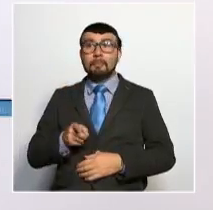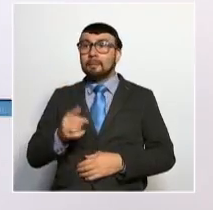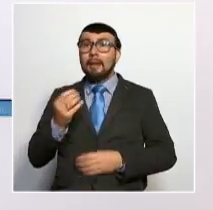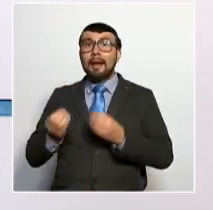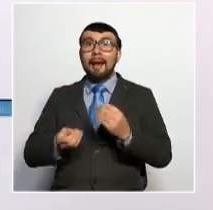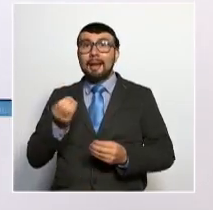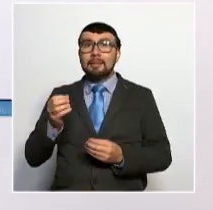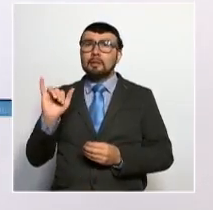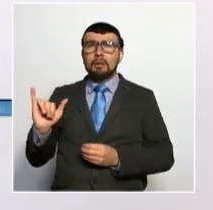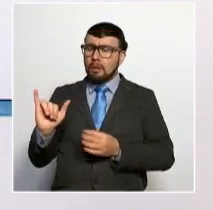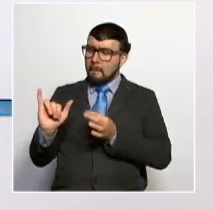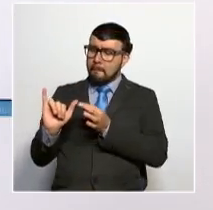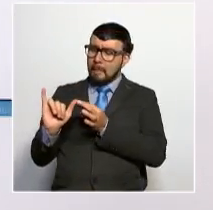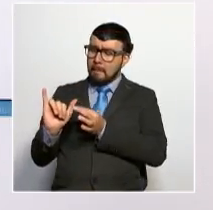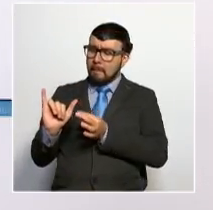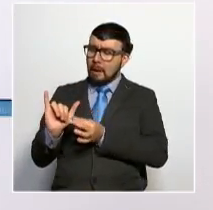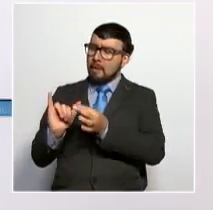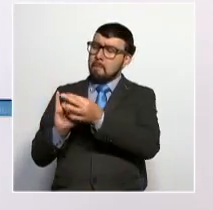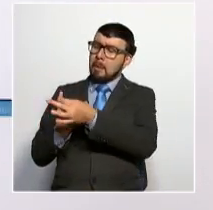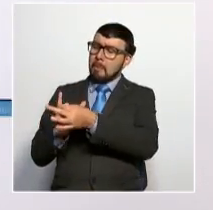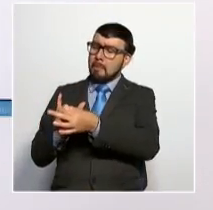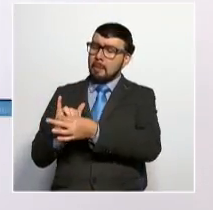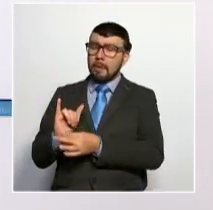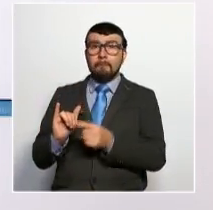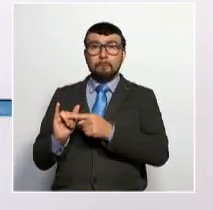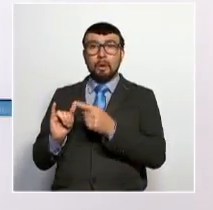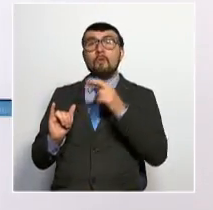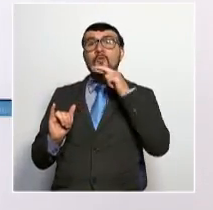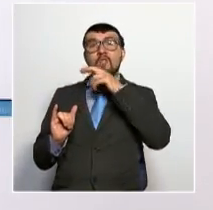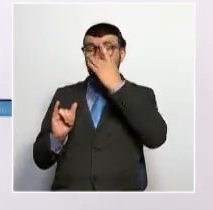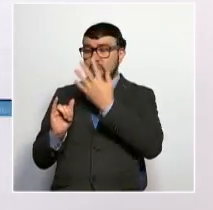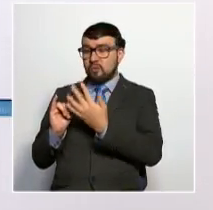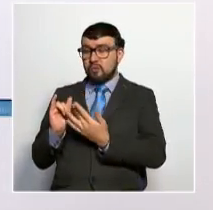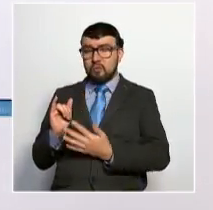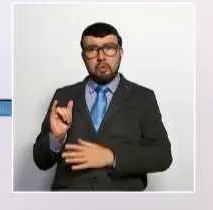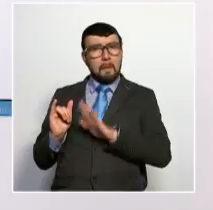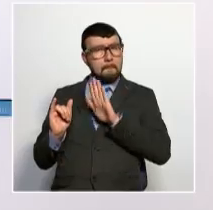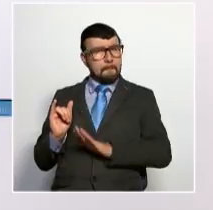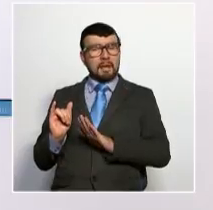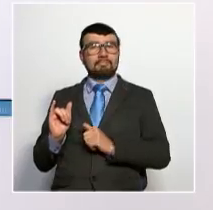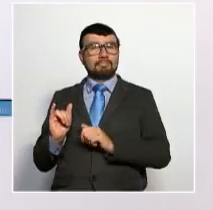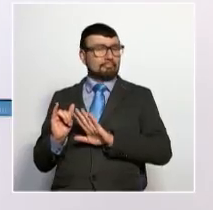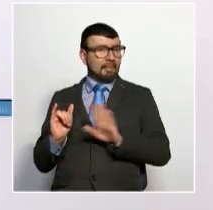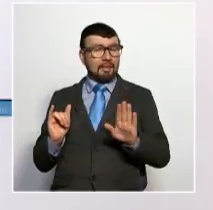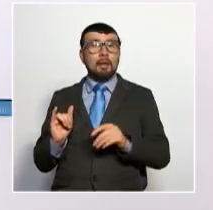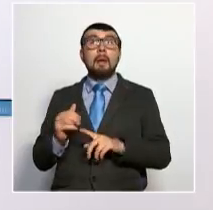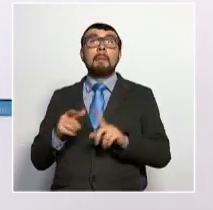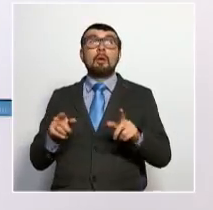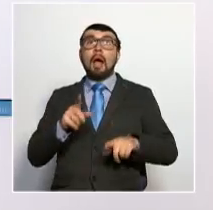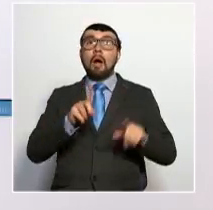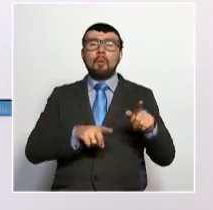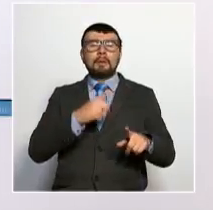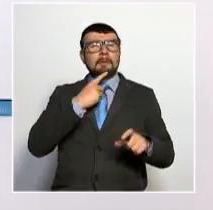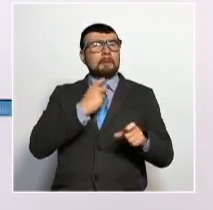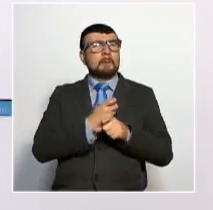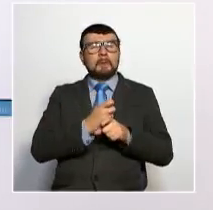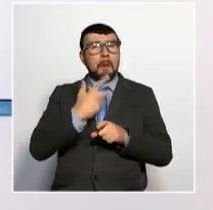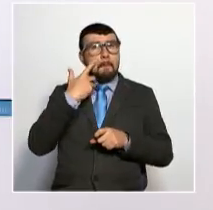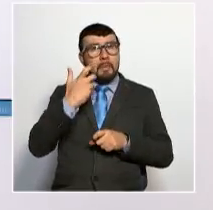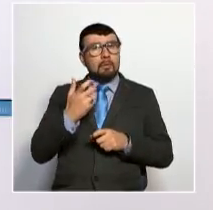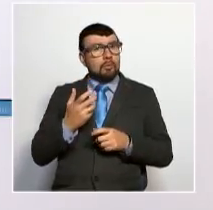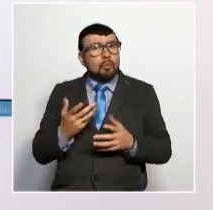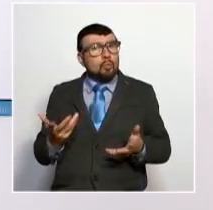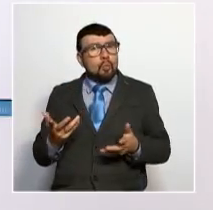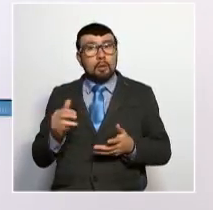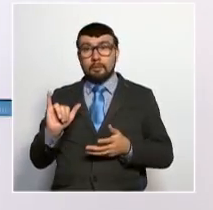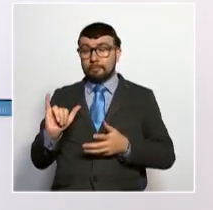tejiditos externos no se activen durante la menstruación. Pero hay otras endometriosis que son más complicadas. Cuando se ubican en el